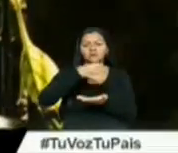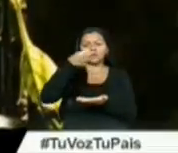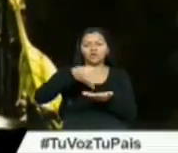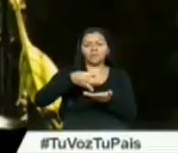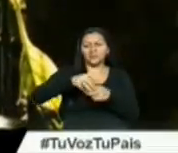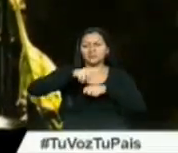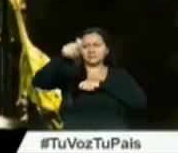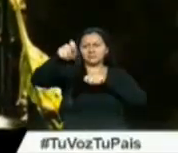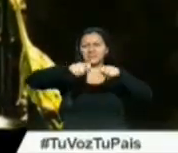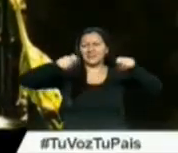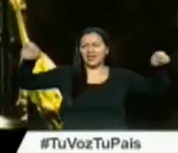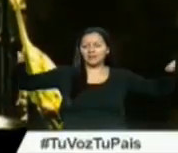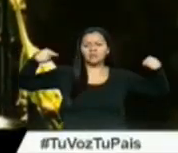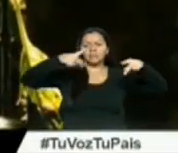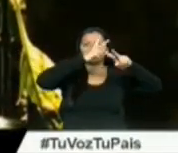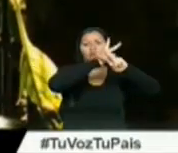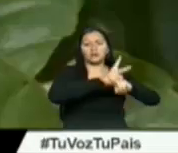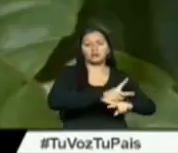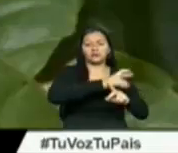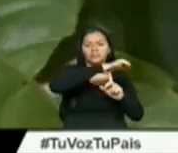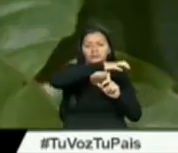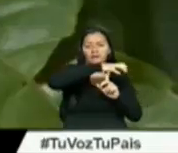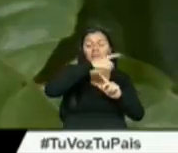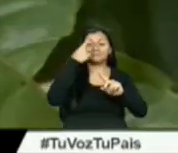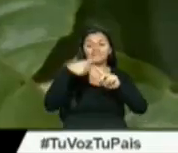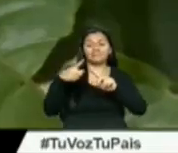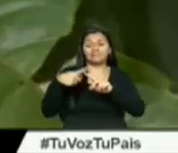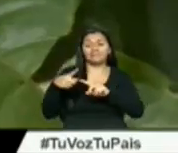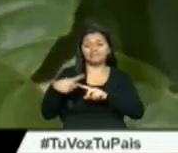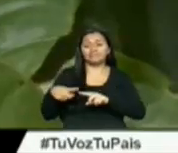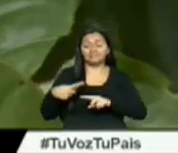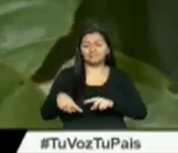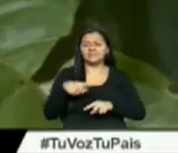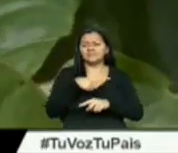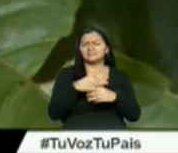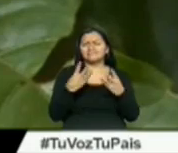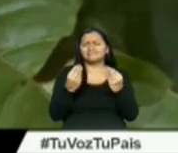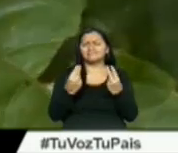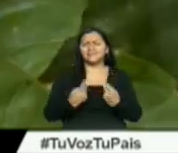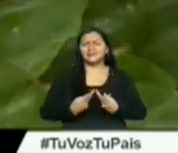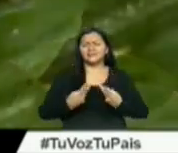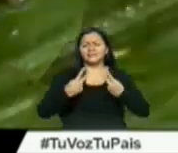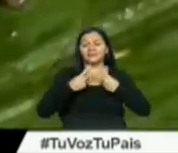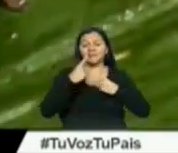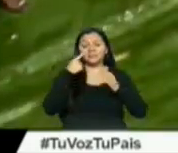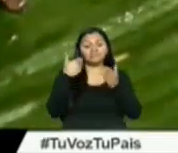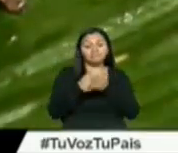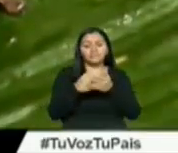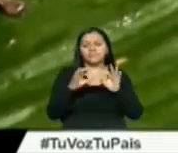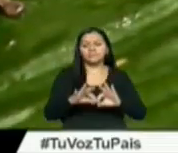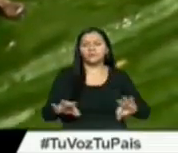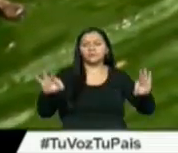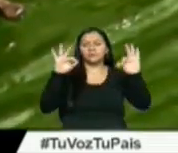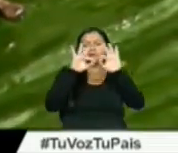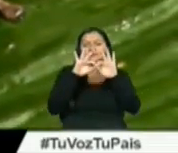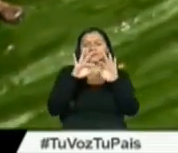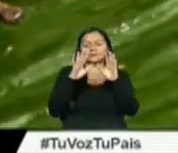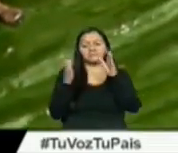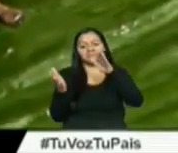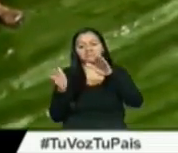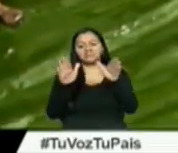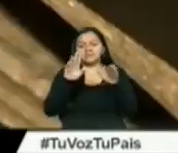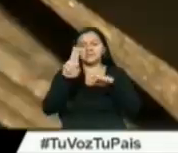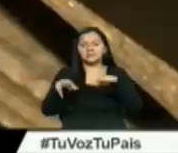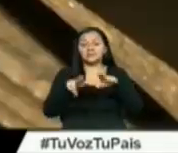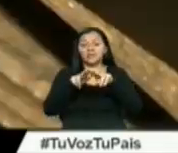Cotopaxi. Los impresionantes números de este santuario de vida evidencian su importancia dentro del equilibrio natural